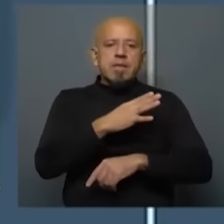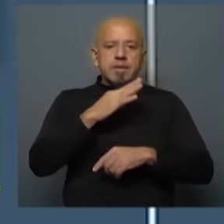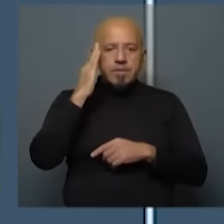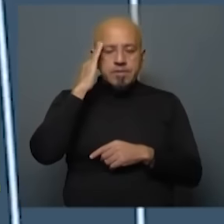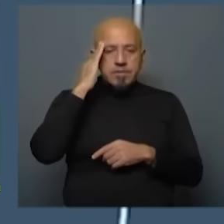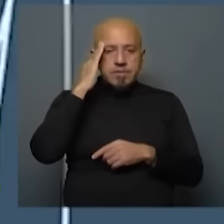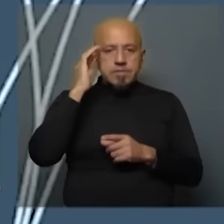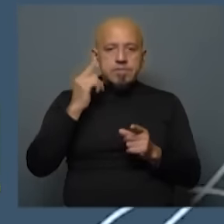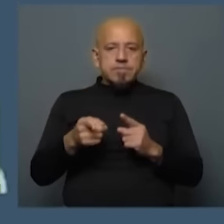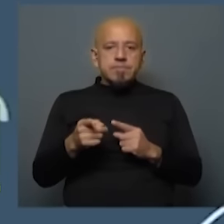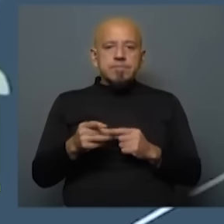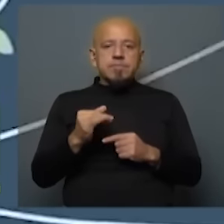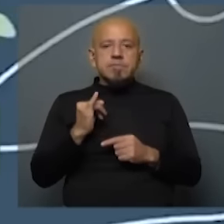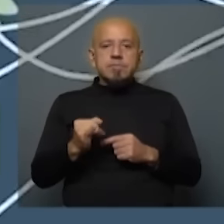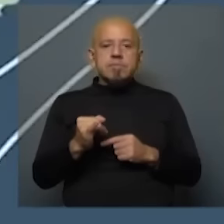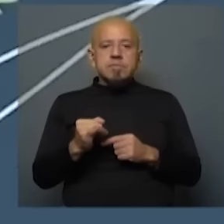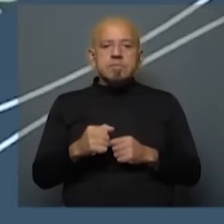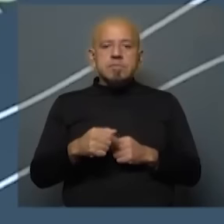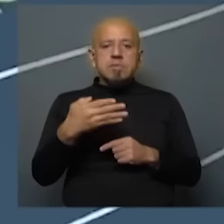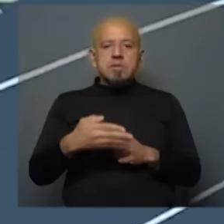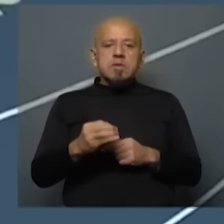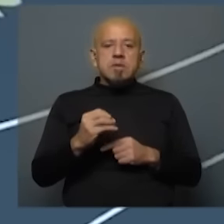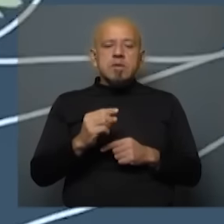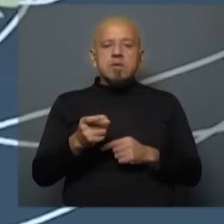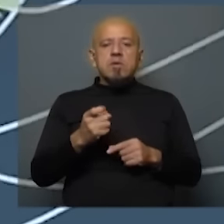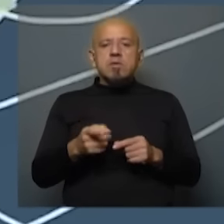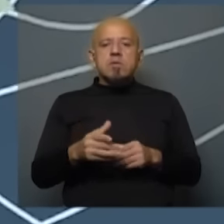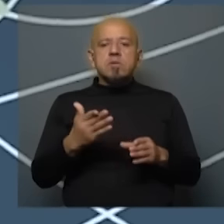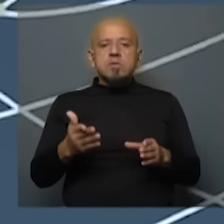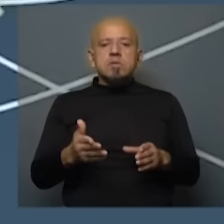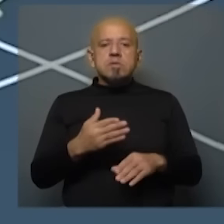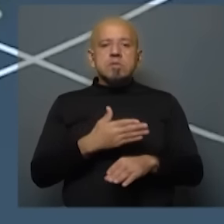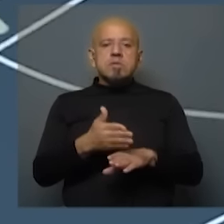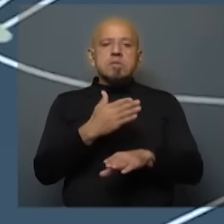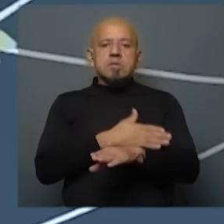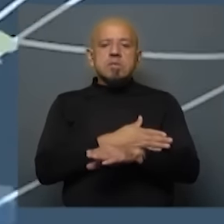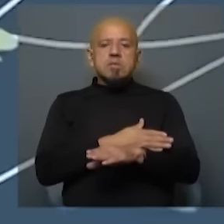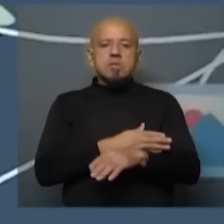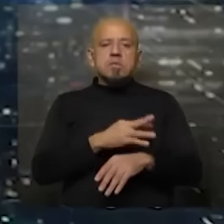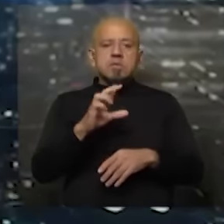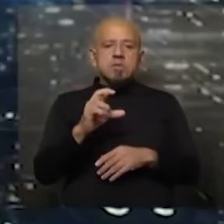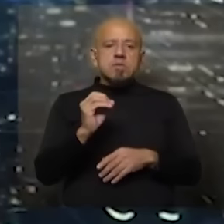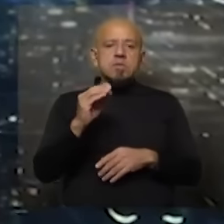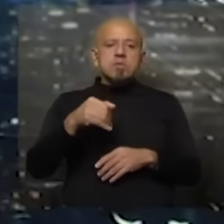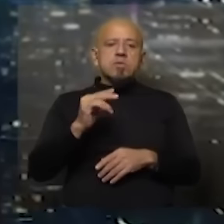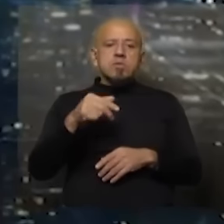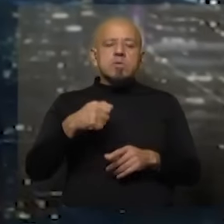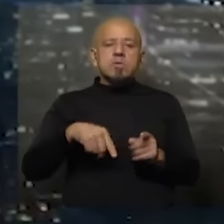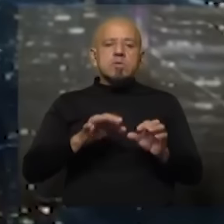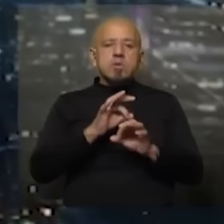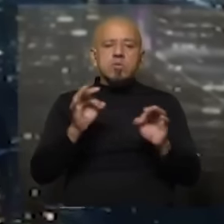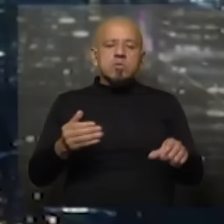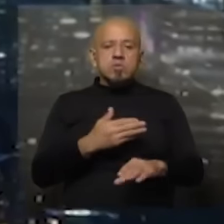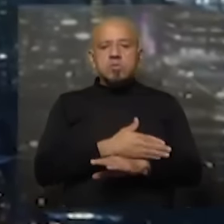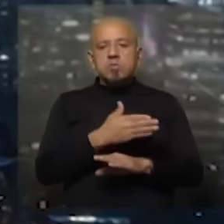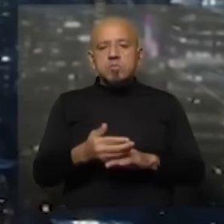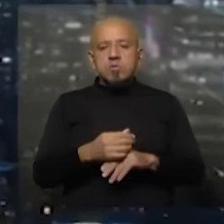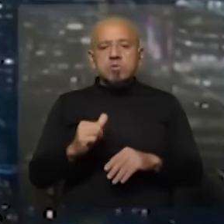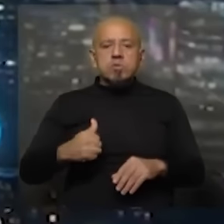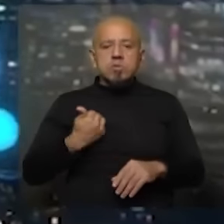si, en caso de existir una granja de bots operando, se montó previamente a la denuncia de Romina Celeste Papazo o posteriormente, aprovechando